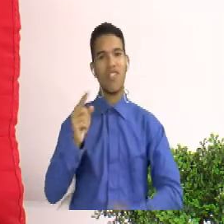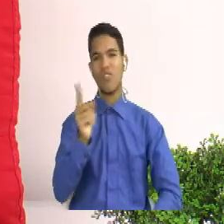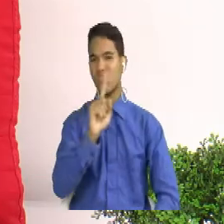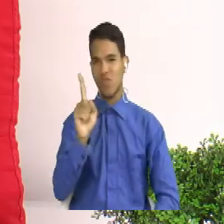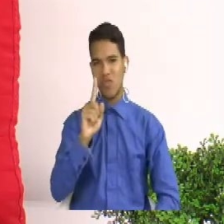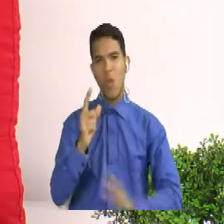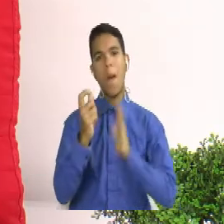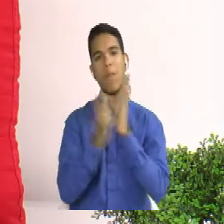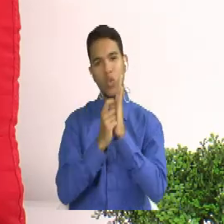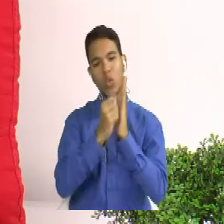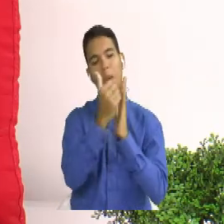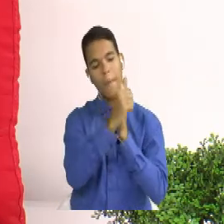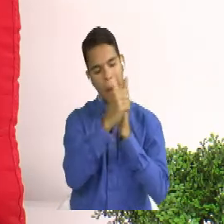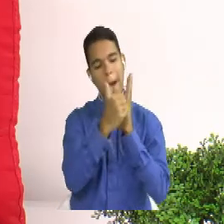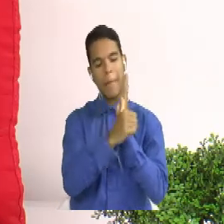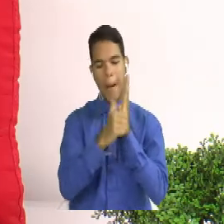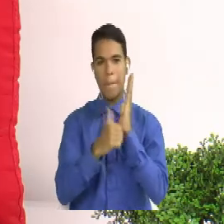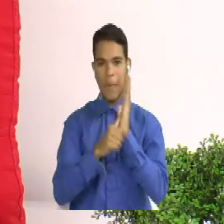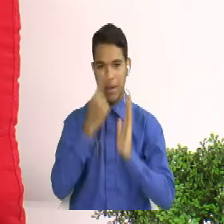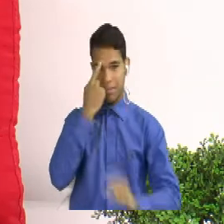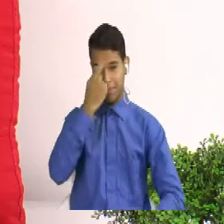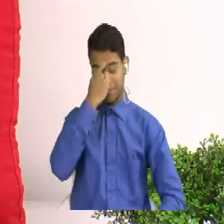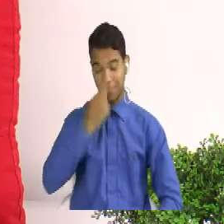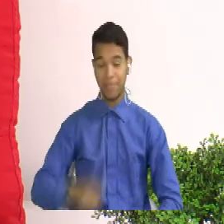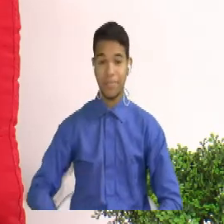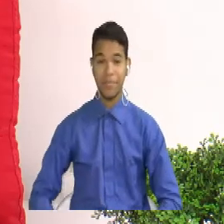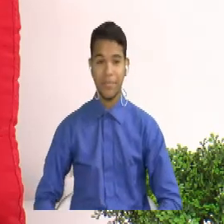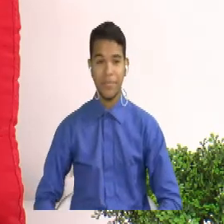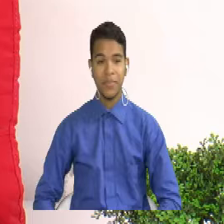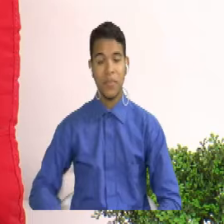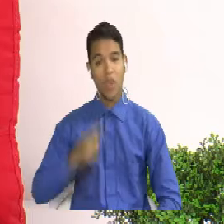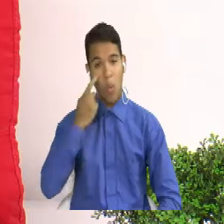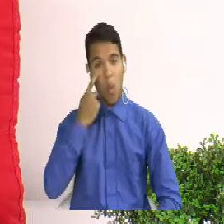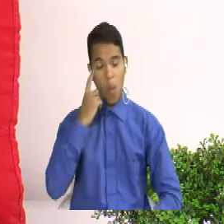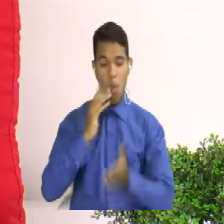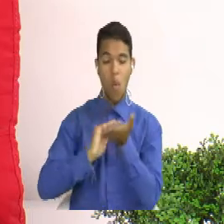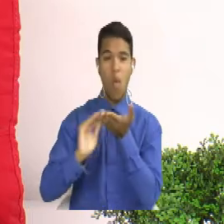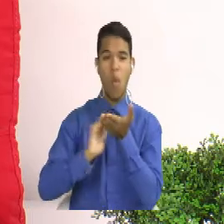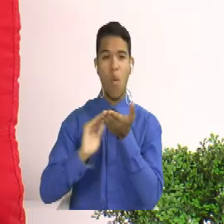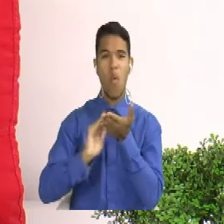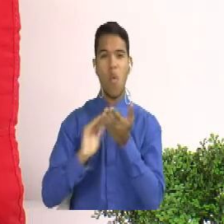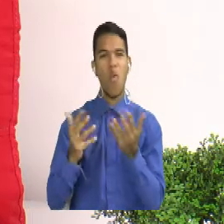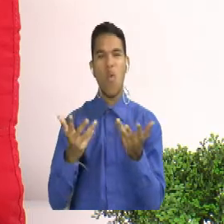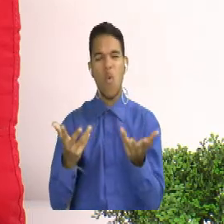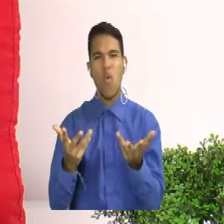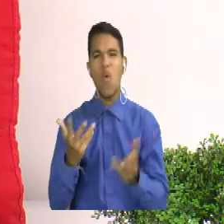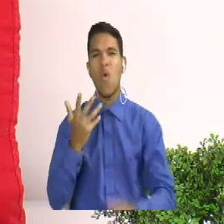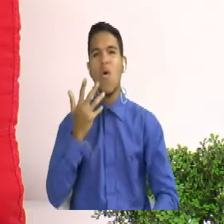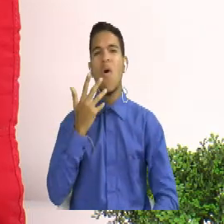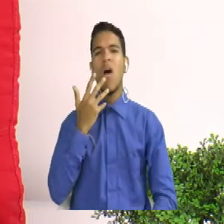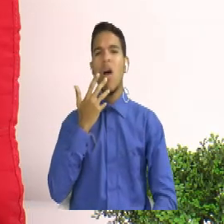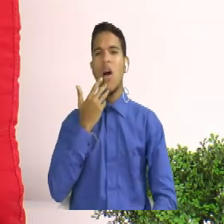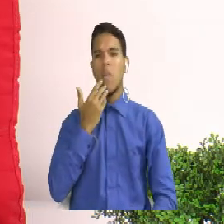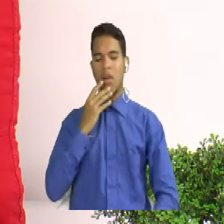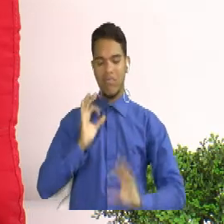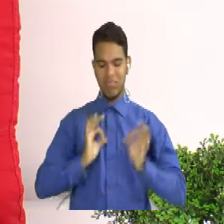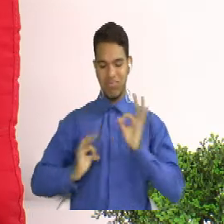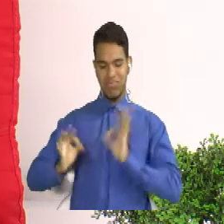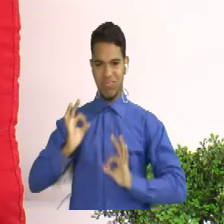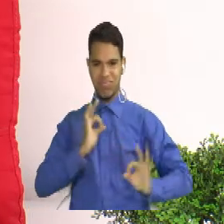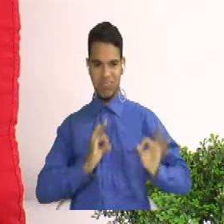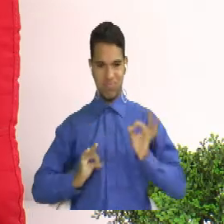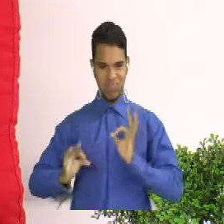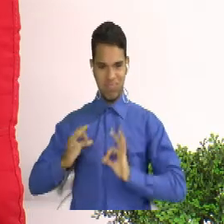especificaciones médicas. Perfecto. Que hay que tener muy en cuenta. Pero Perfecto. Eso es más que todo, da por cambios hormonales,